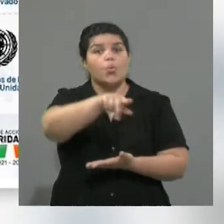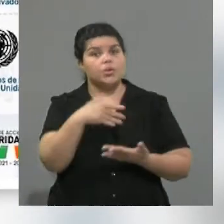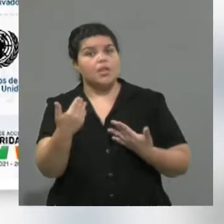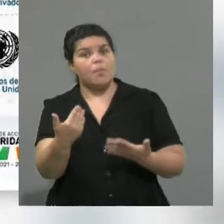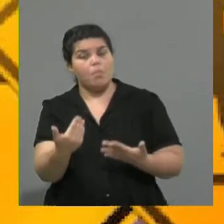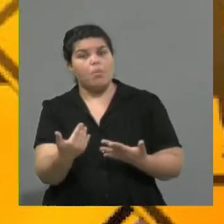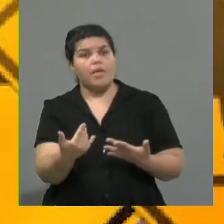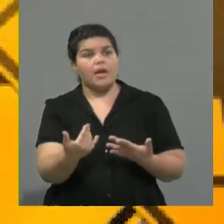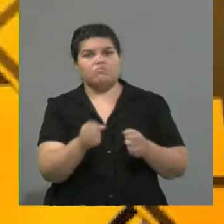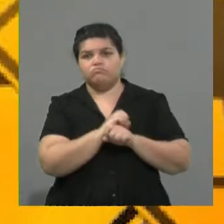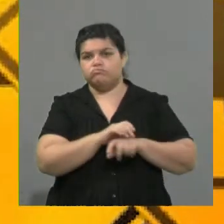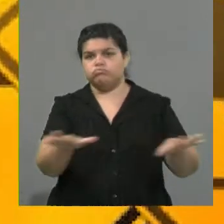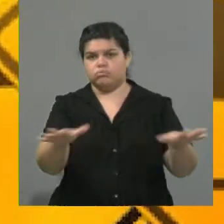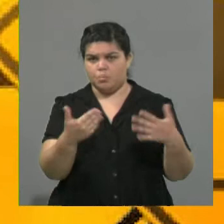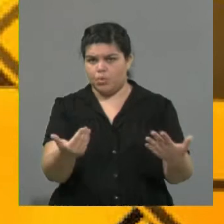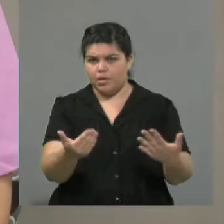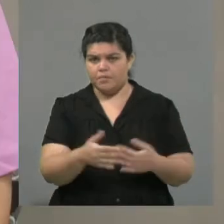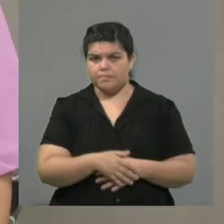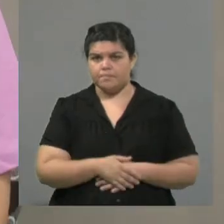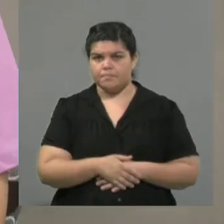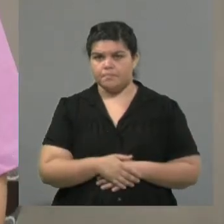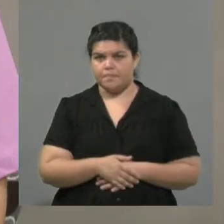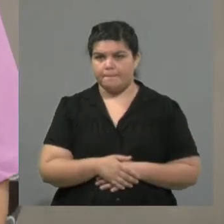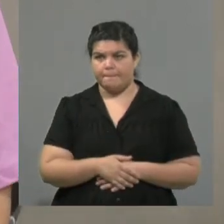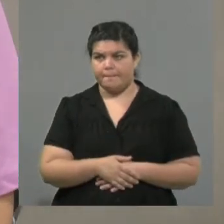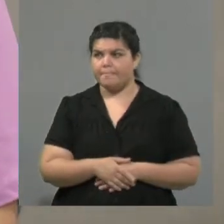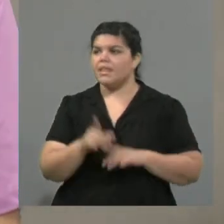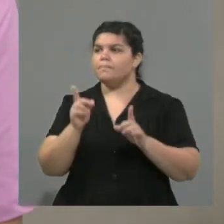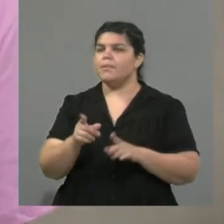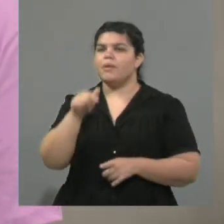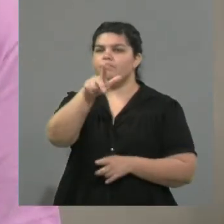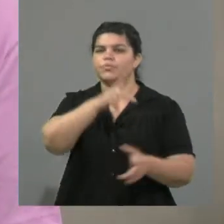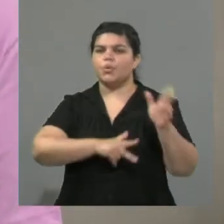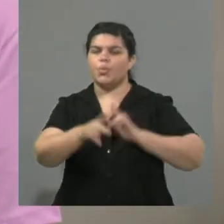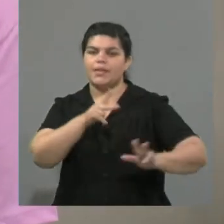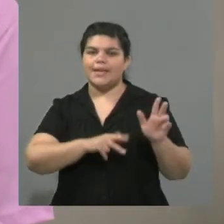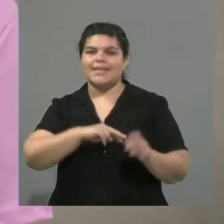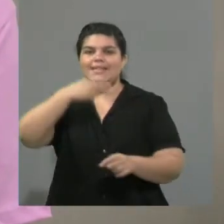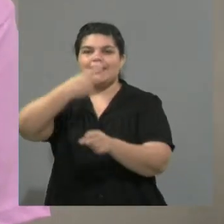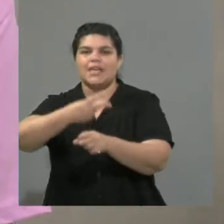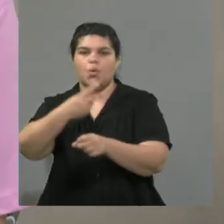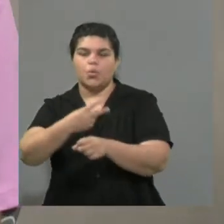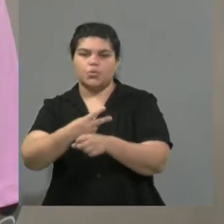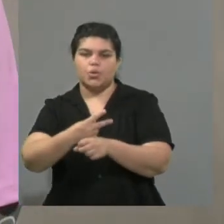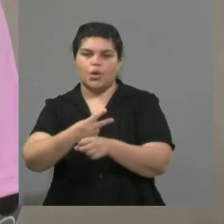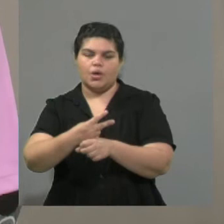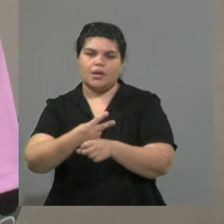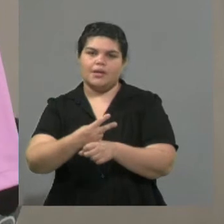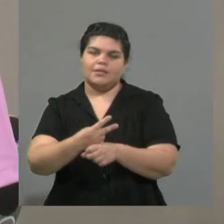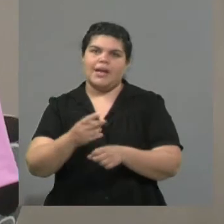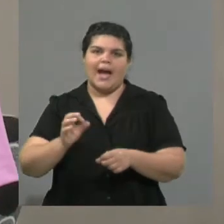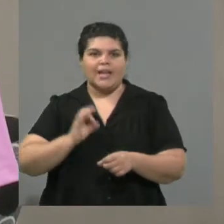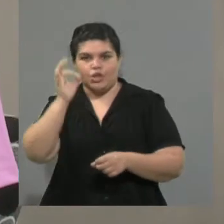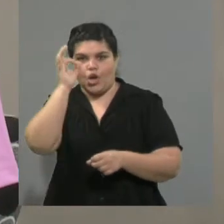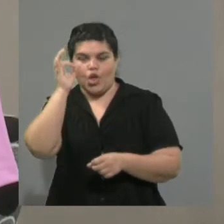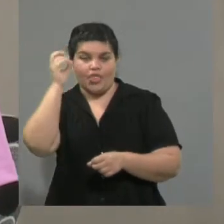aporten a su comunidad. Carlos, y hablando específicamente de este segundo decenio que usted hace referencia, que tiene objetivos, ¿no?